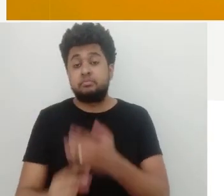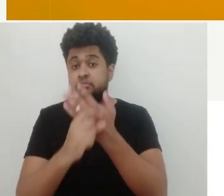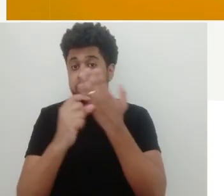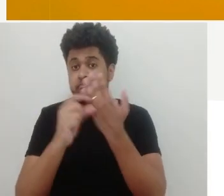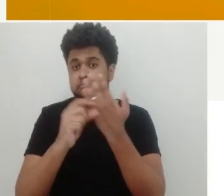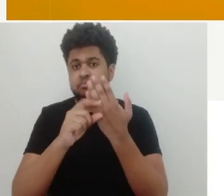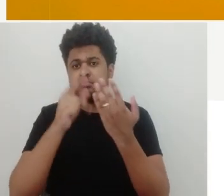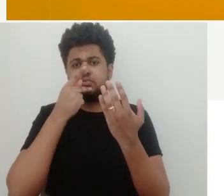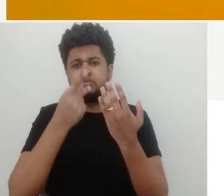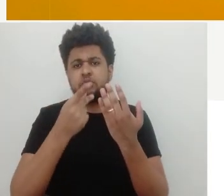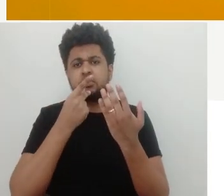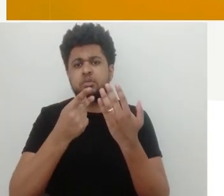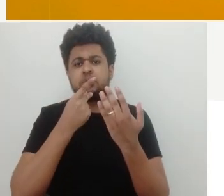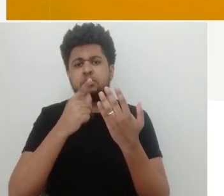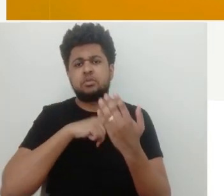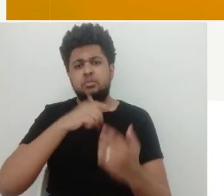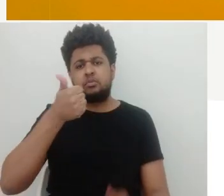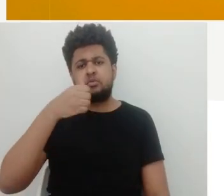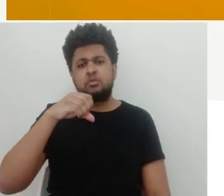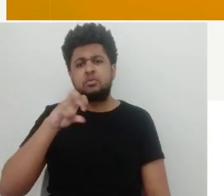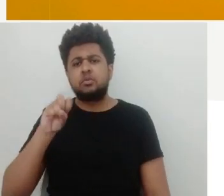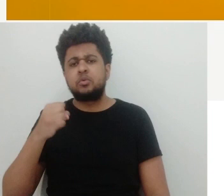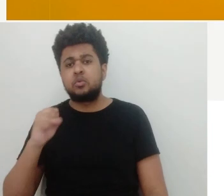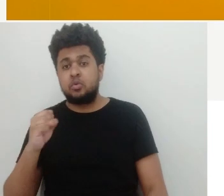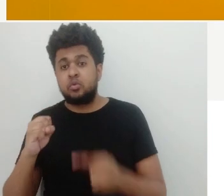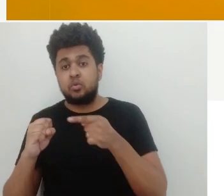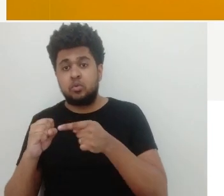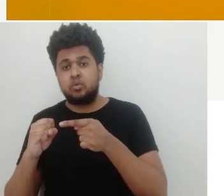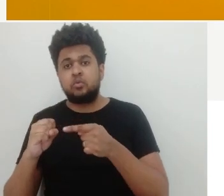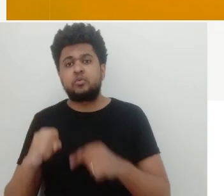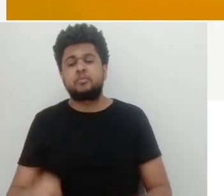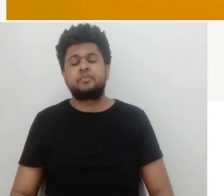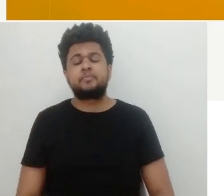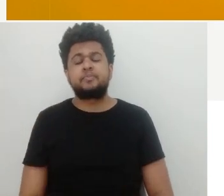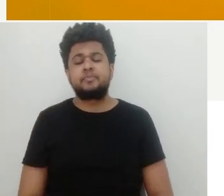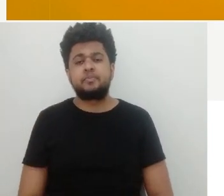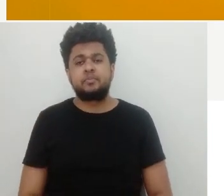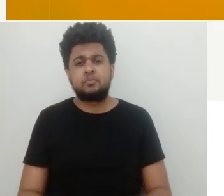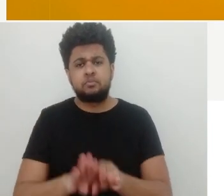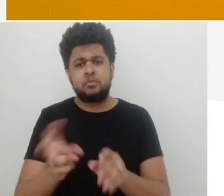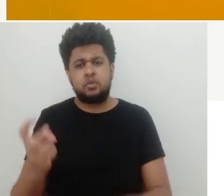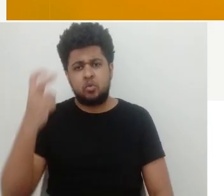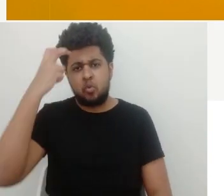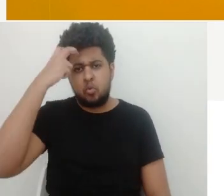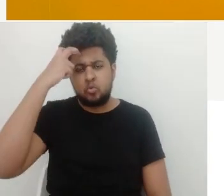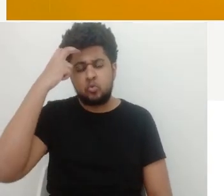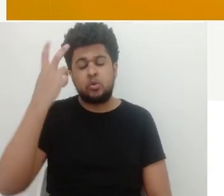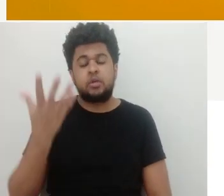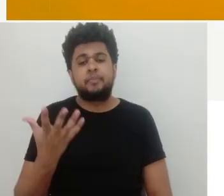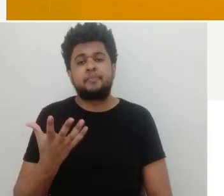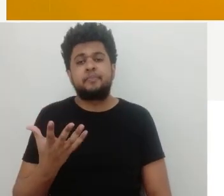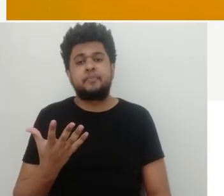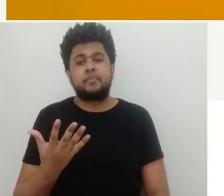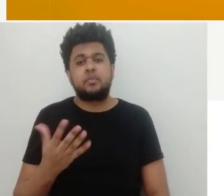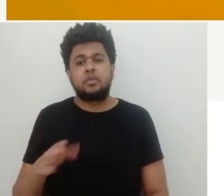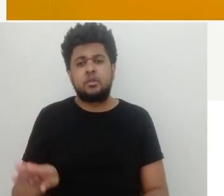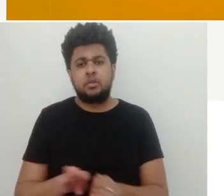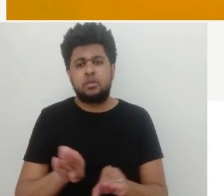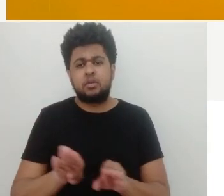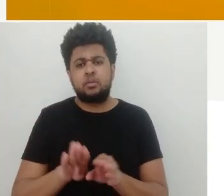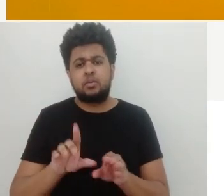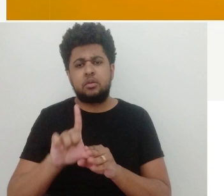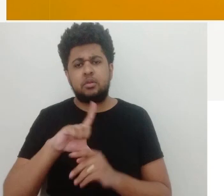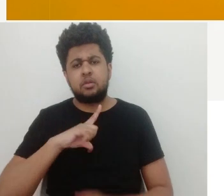is Ordinary, la cultura es ordinaria, y el interés por la cultura popular como un elemento fundamental en